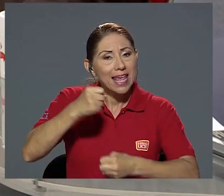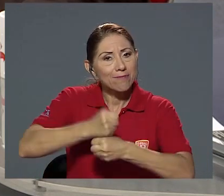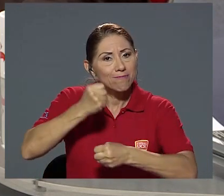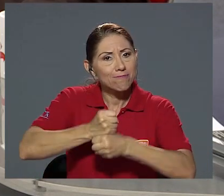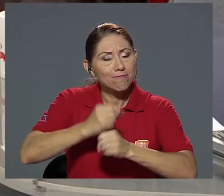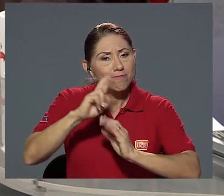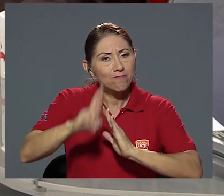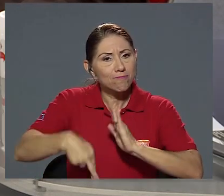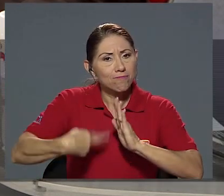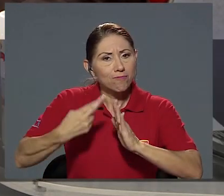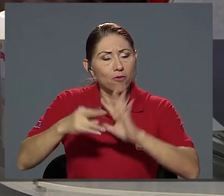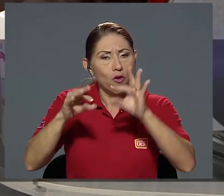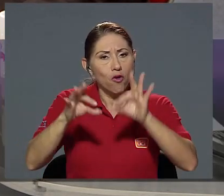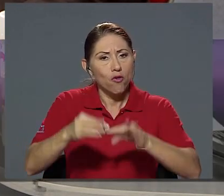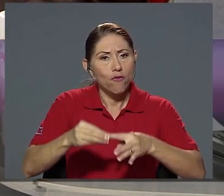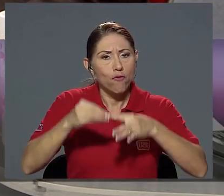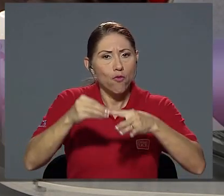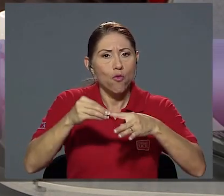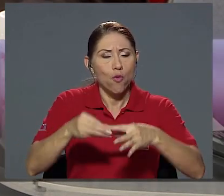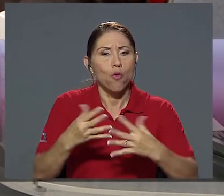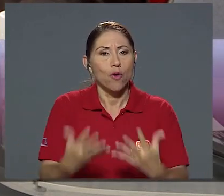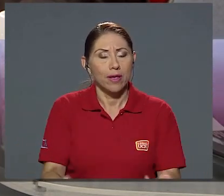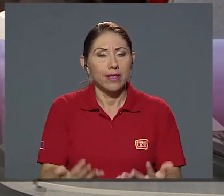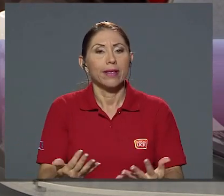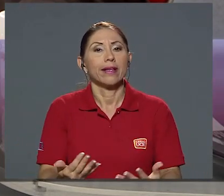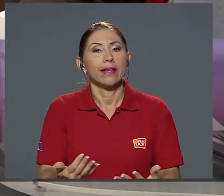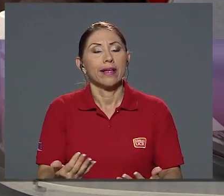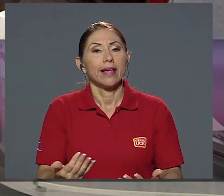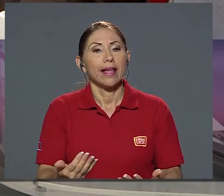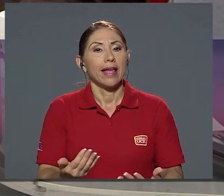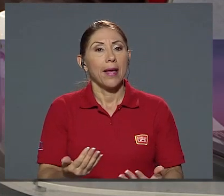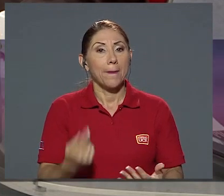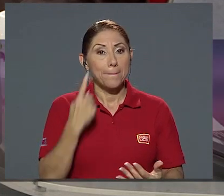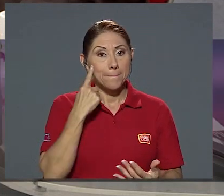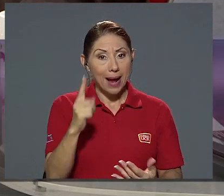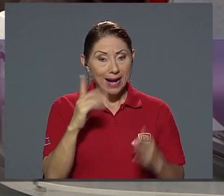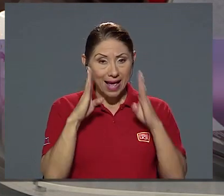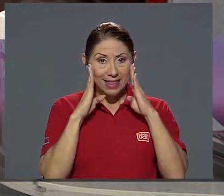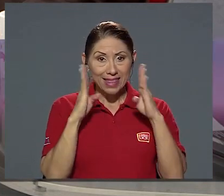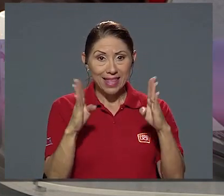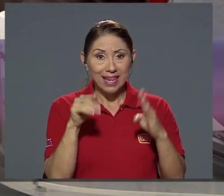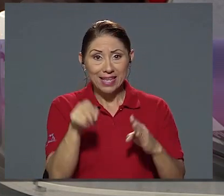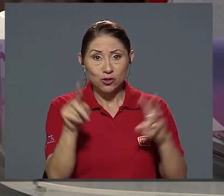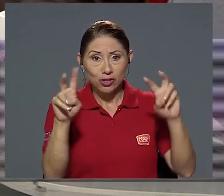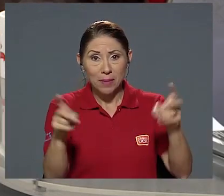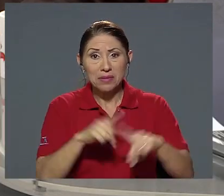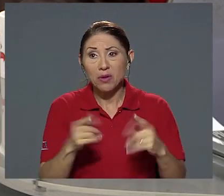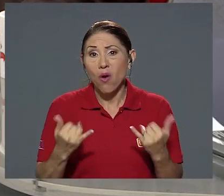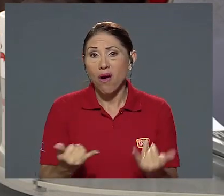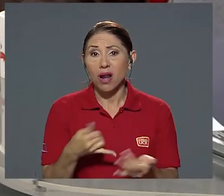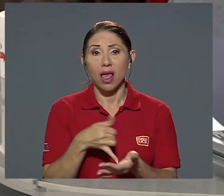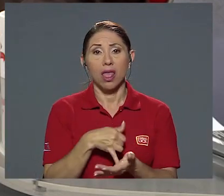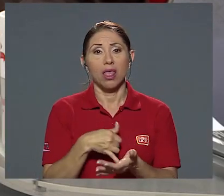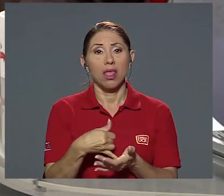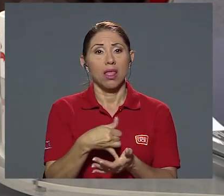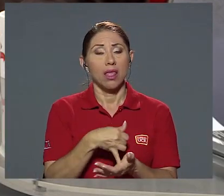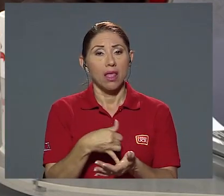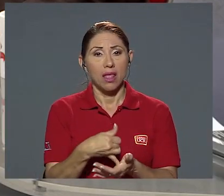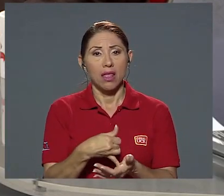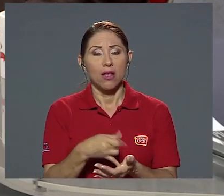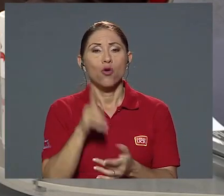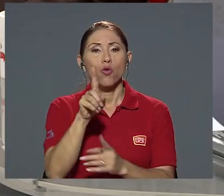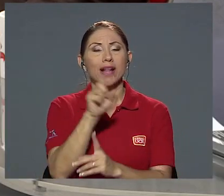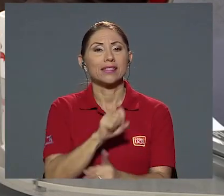¿verdad?, en la gestión de estos asuntos, está bastante debilitado, ¿verdad?